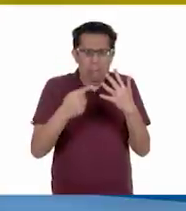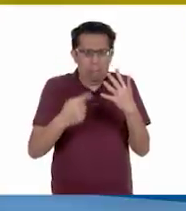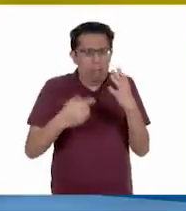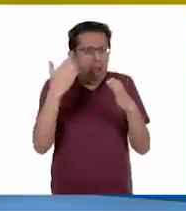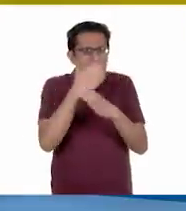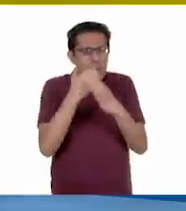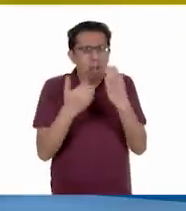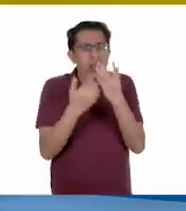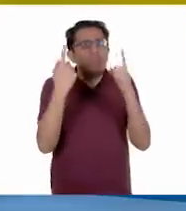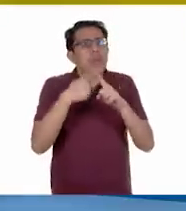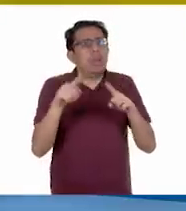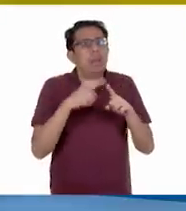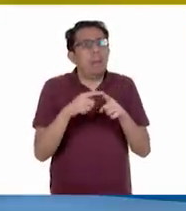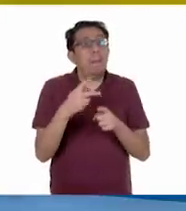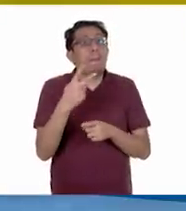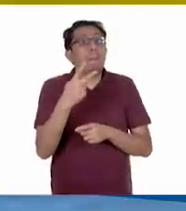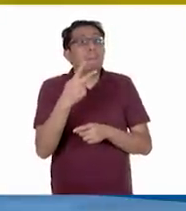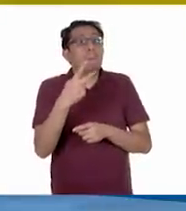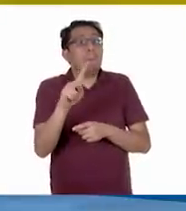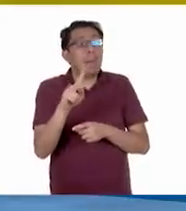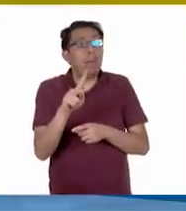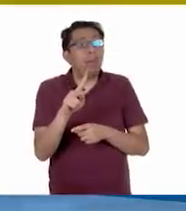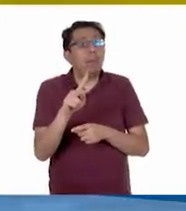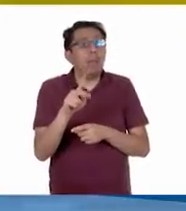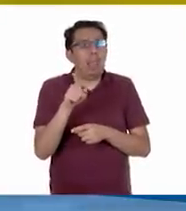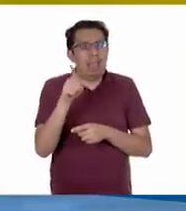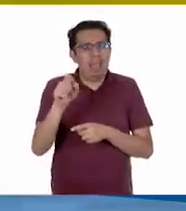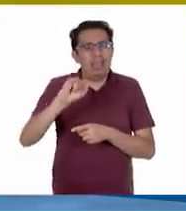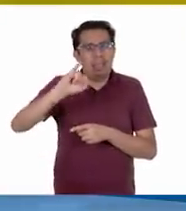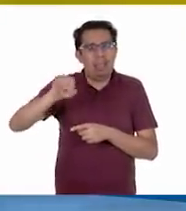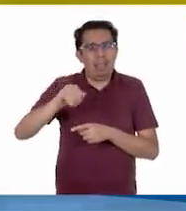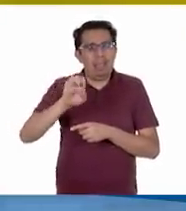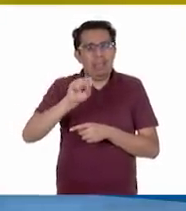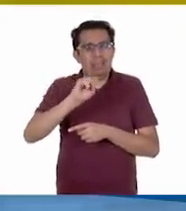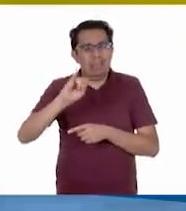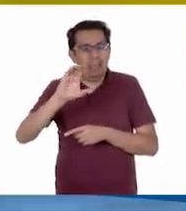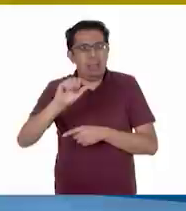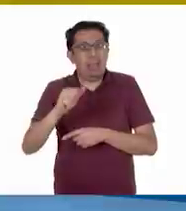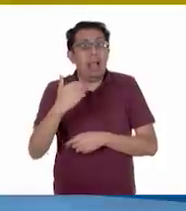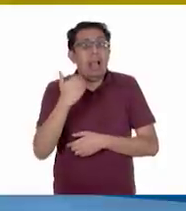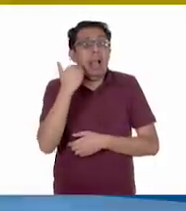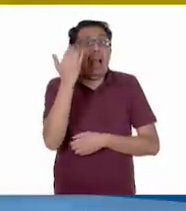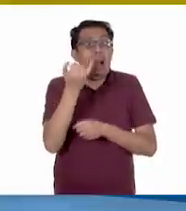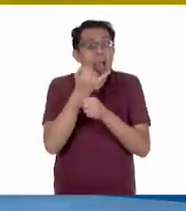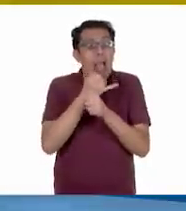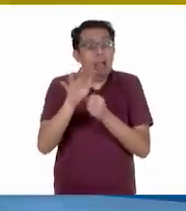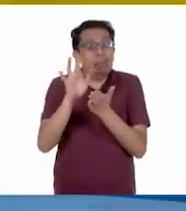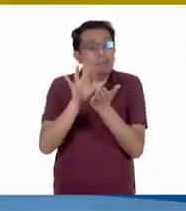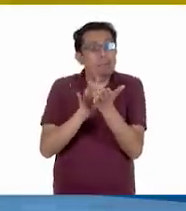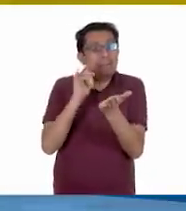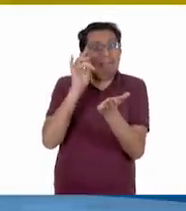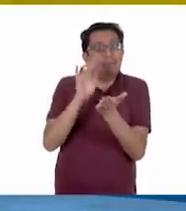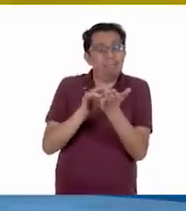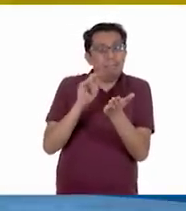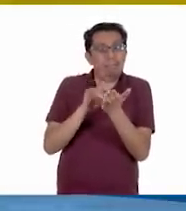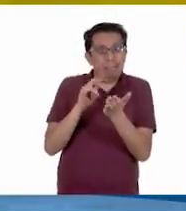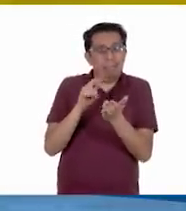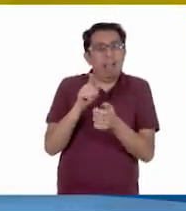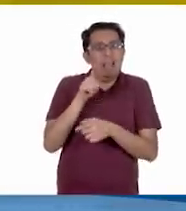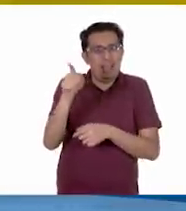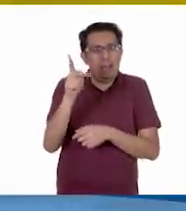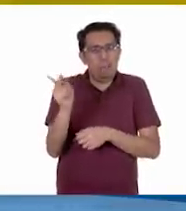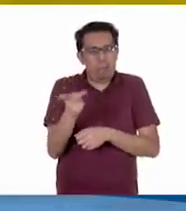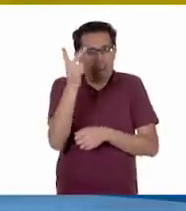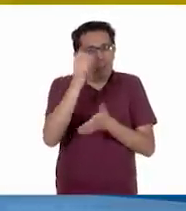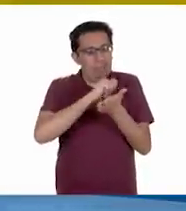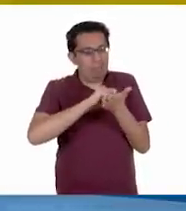reporte, la información que quería obtener Jessica al formular su pregunta, que estaba resaltada en verde,